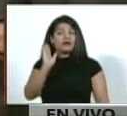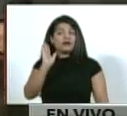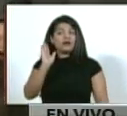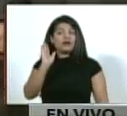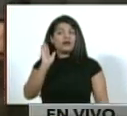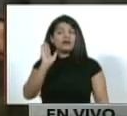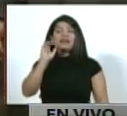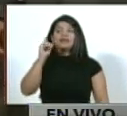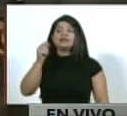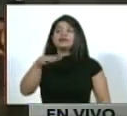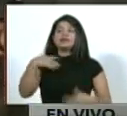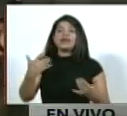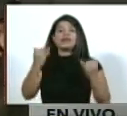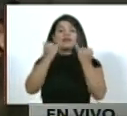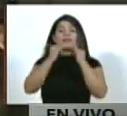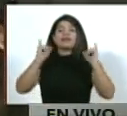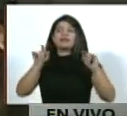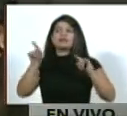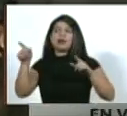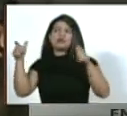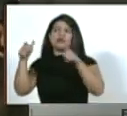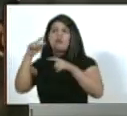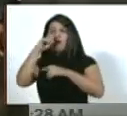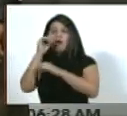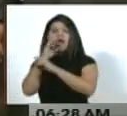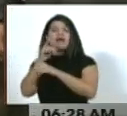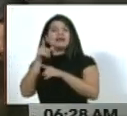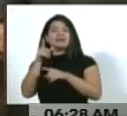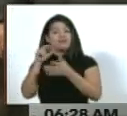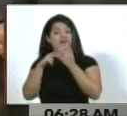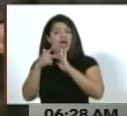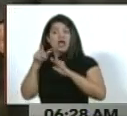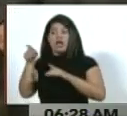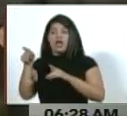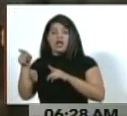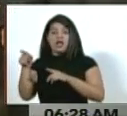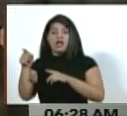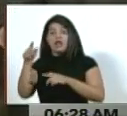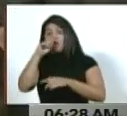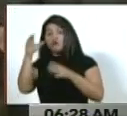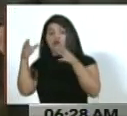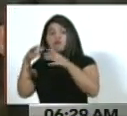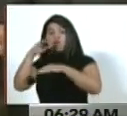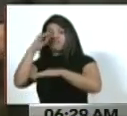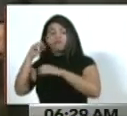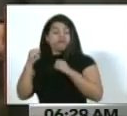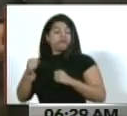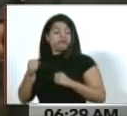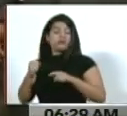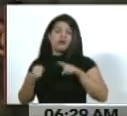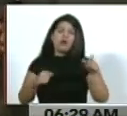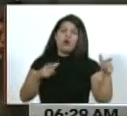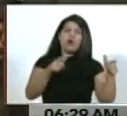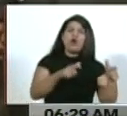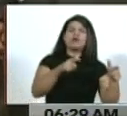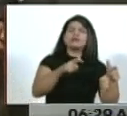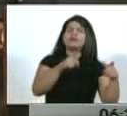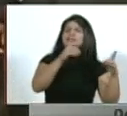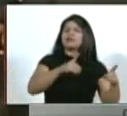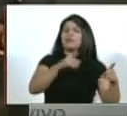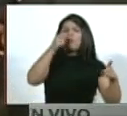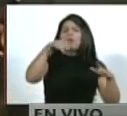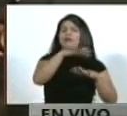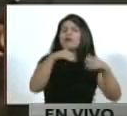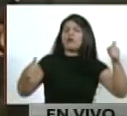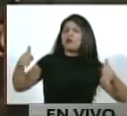la soberanía de élites, la soberanía divina versus la soberanía popular.